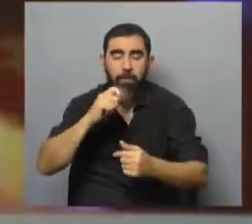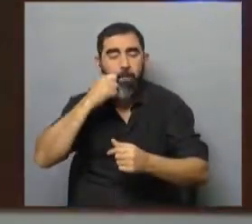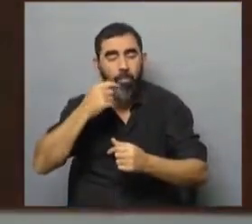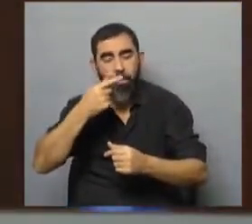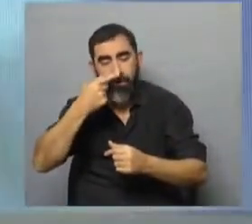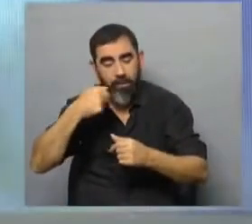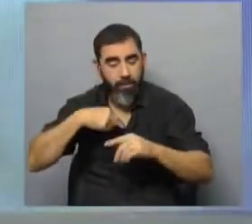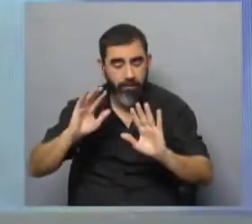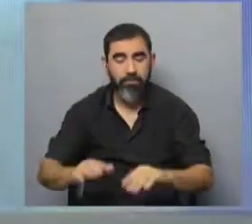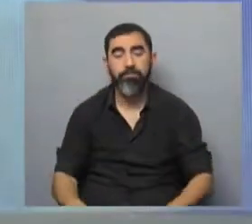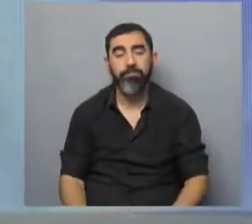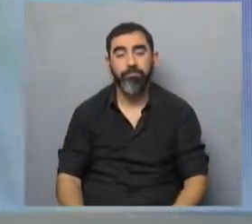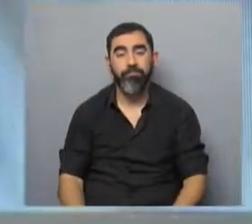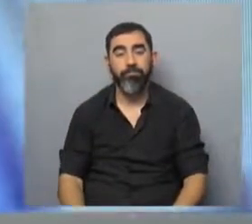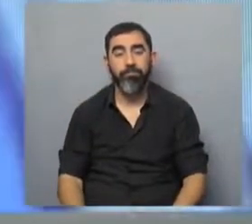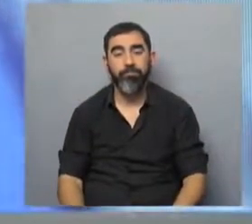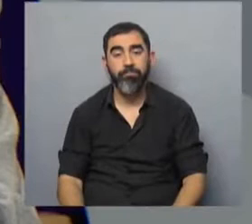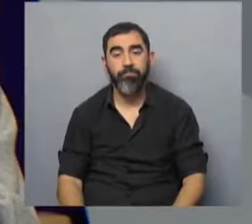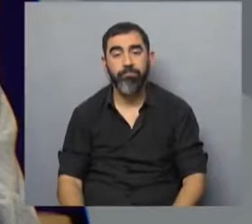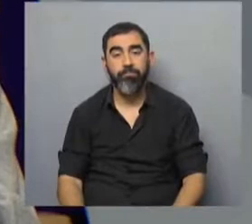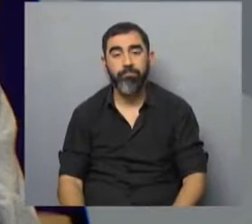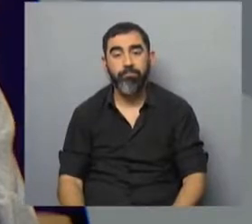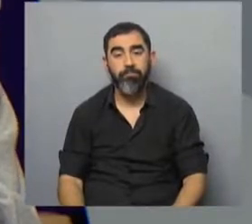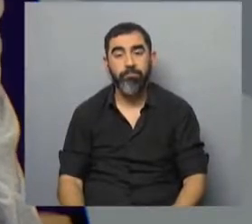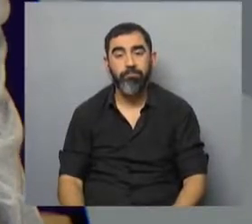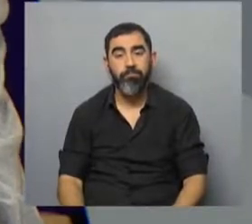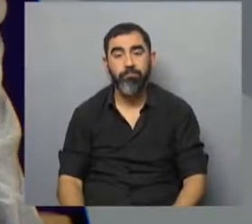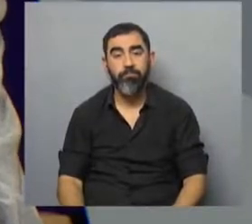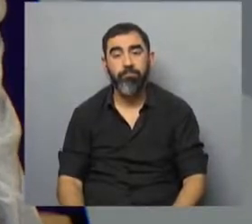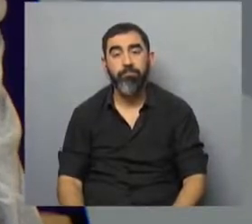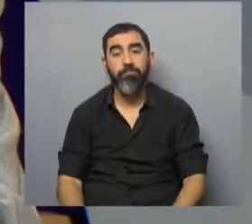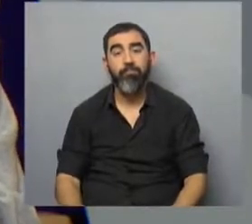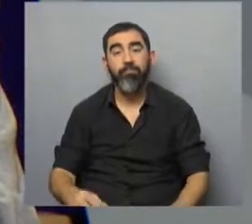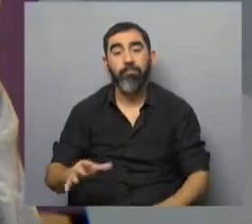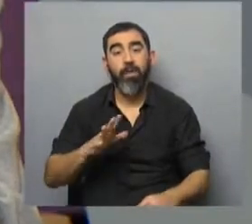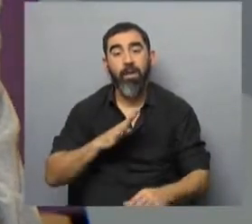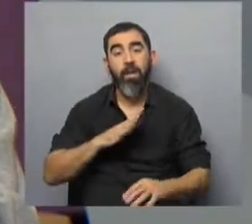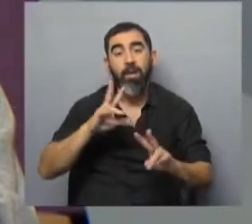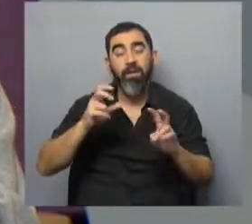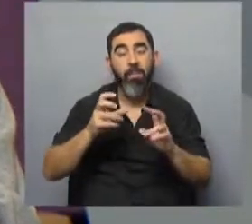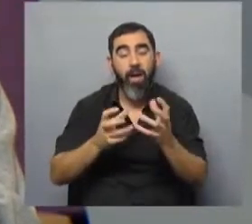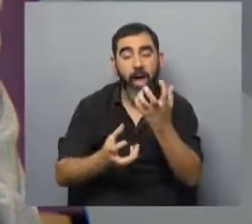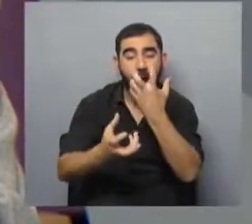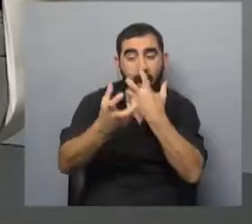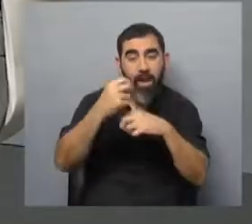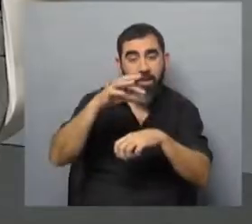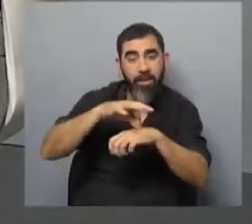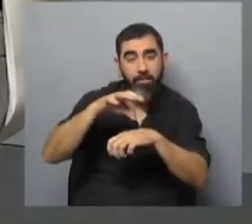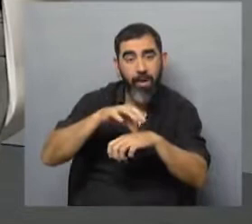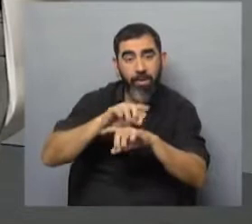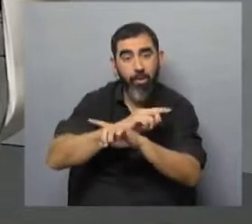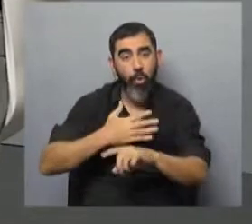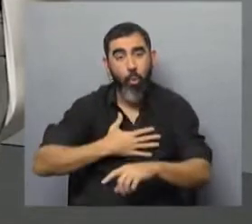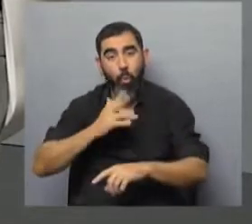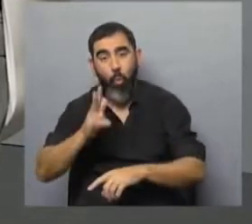mejoramiento de terapias está muy interesante. El camino en todo caso estaba mucho más orientado a lo veterinario en ese momento que a lo humano. Sí, porque era un